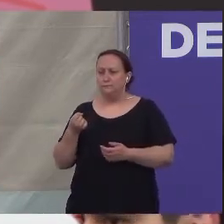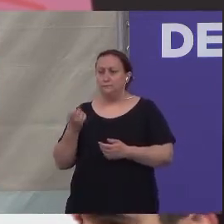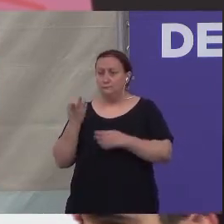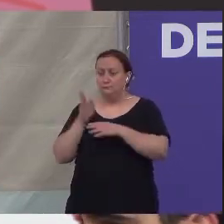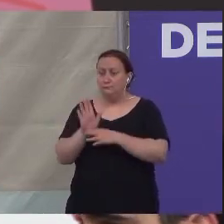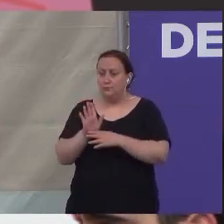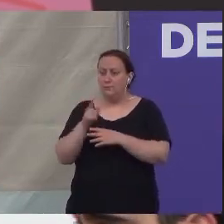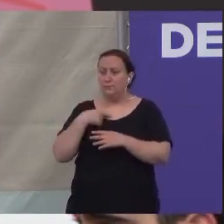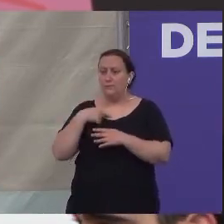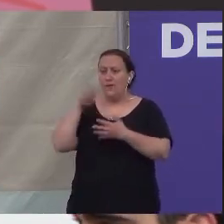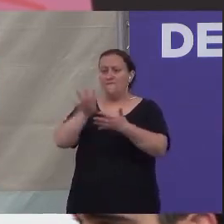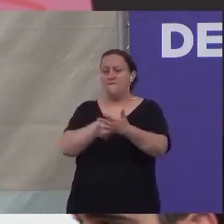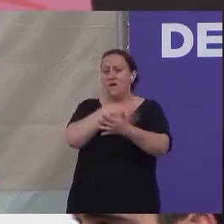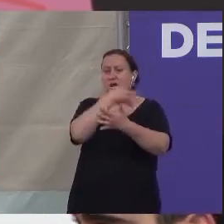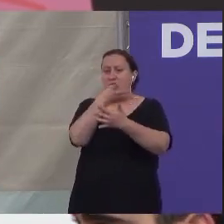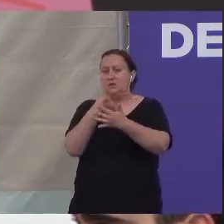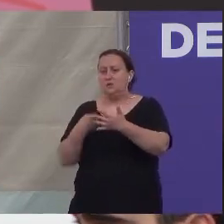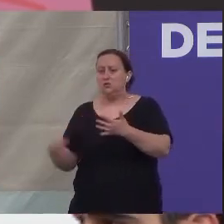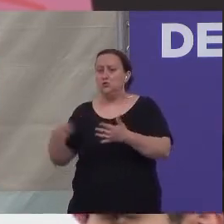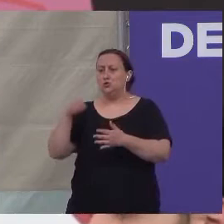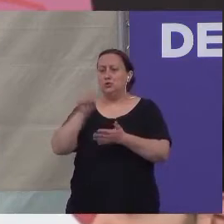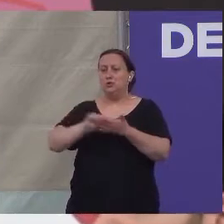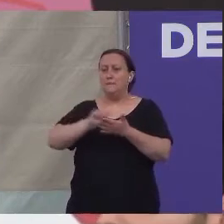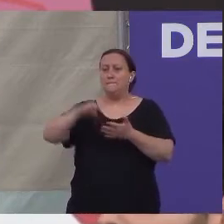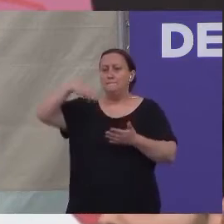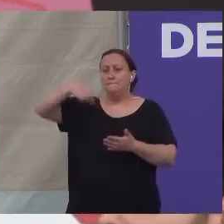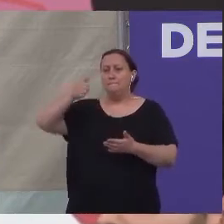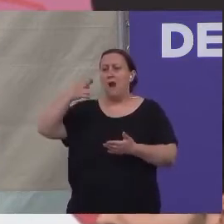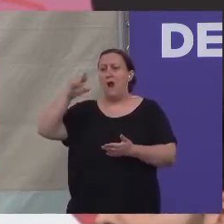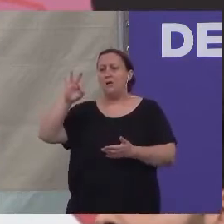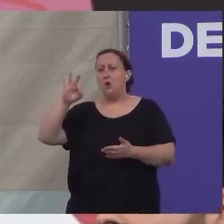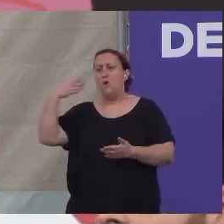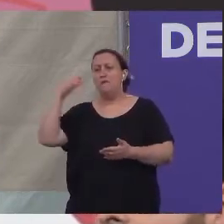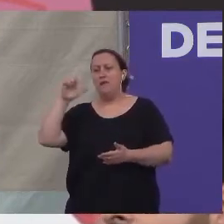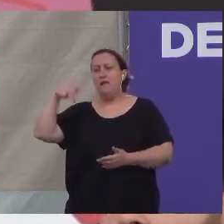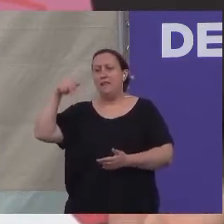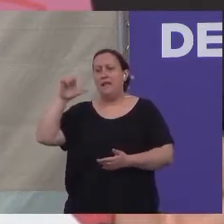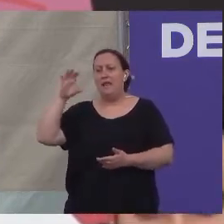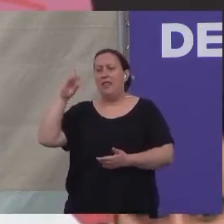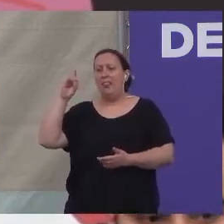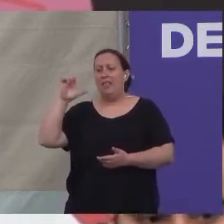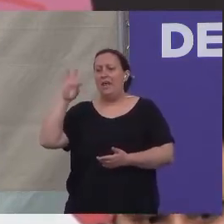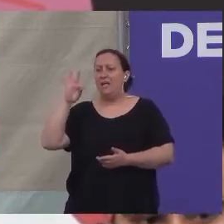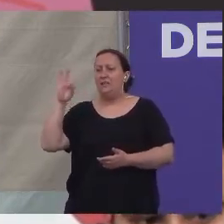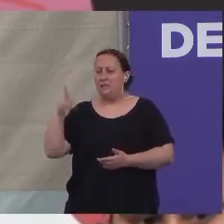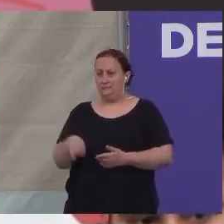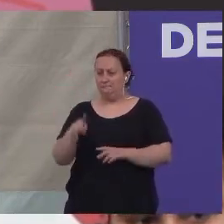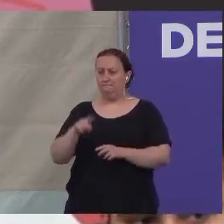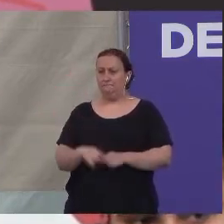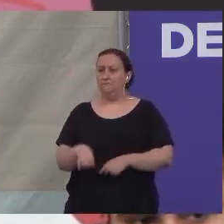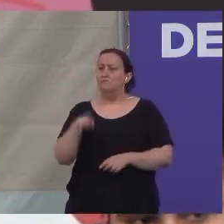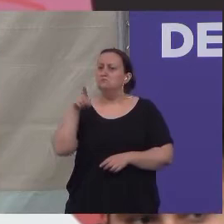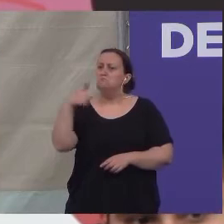de lo que digo, voy a citar unos versos de Mario Benedetti, cuando decía: usted preguntará por